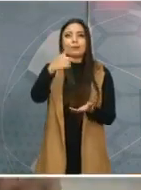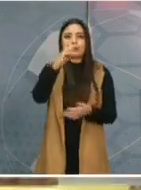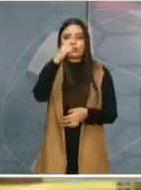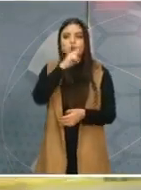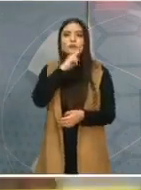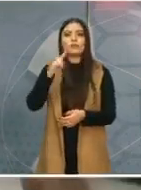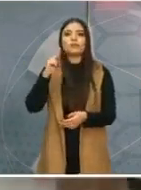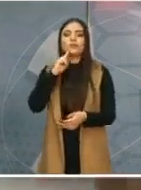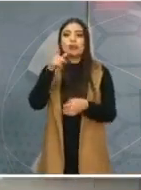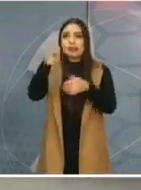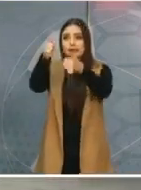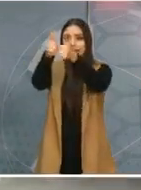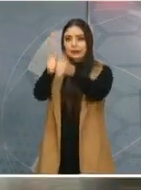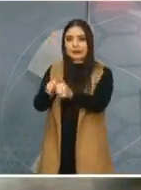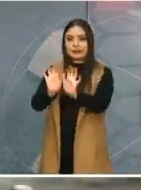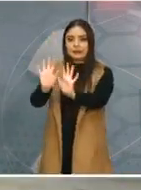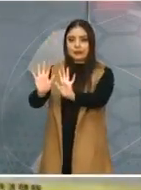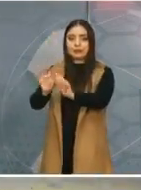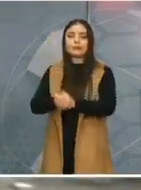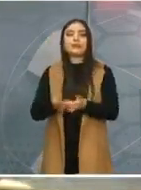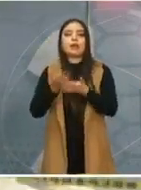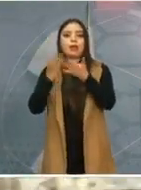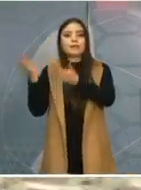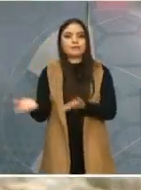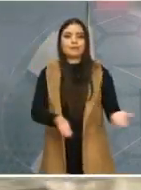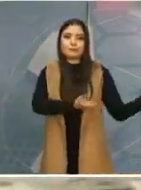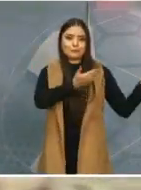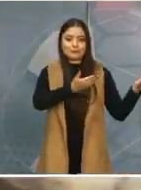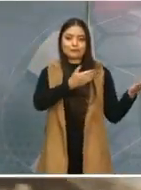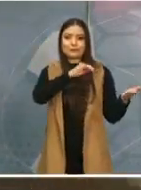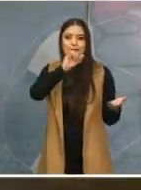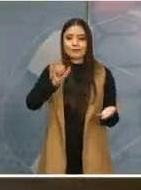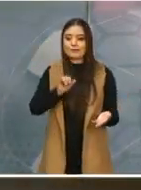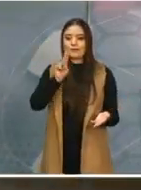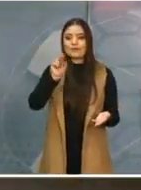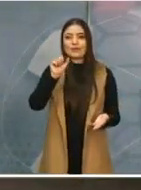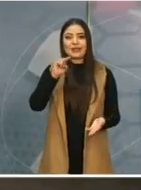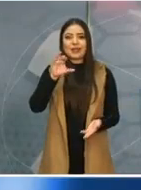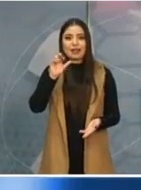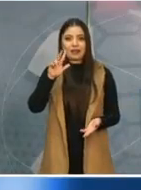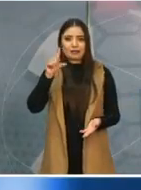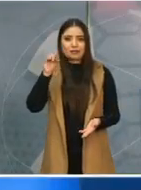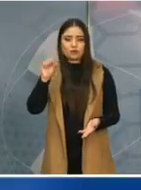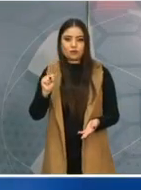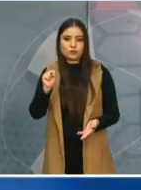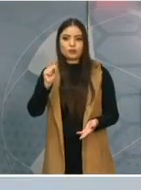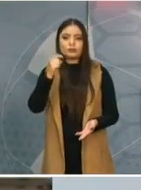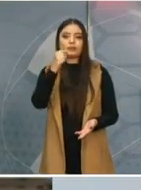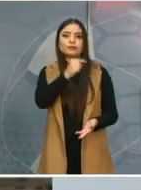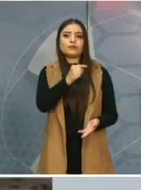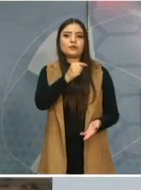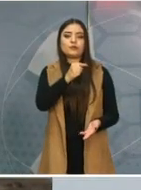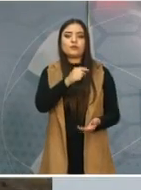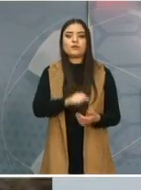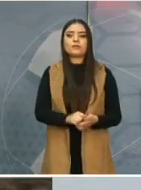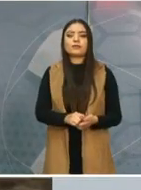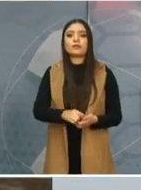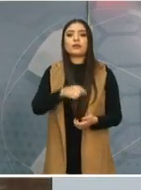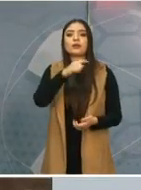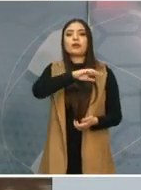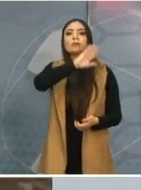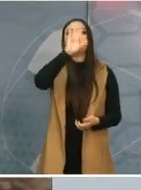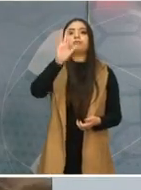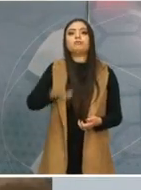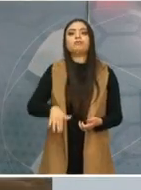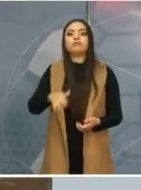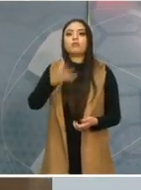ahora con juan carlos lozano hasta la capital de durango donde nos reporta del fallecimiento del fiscal anticorrupción juan